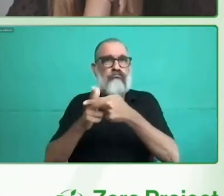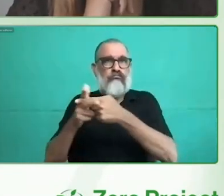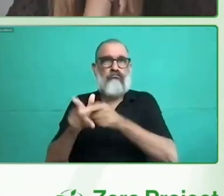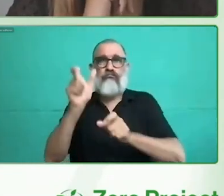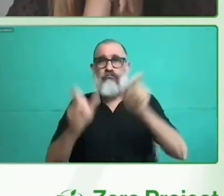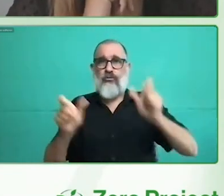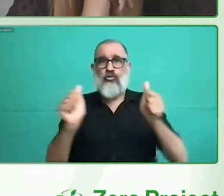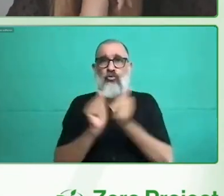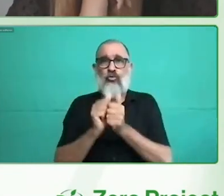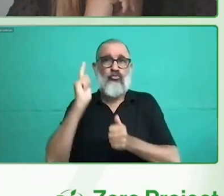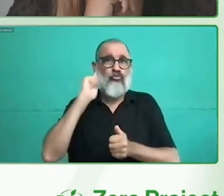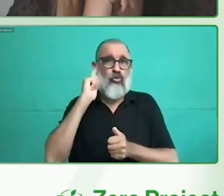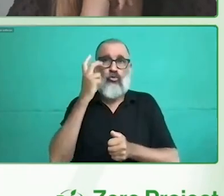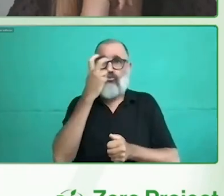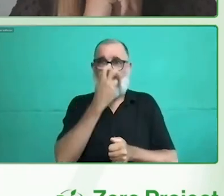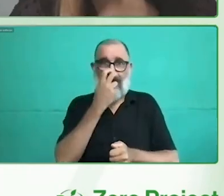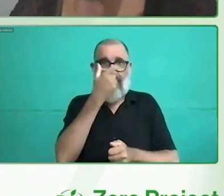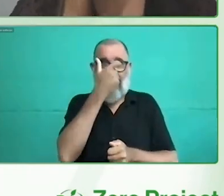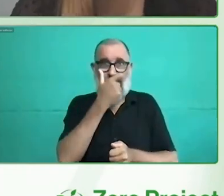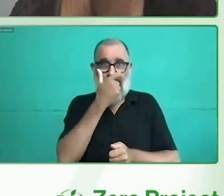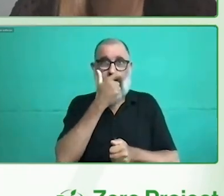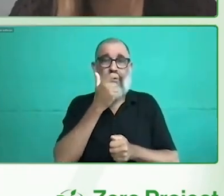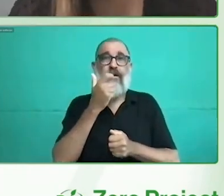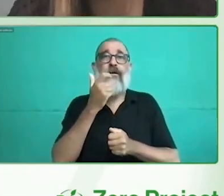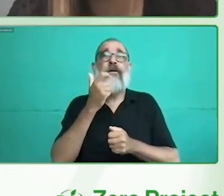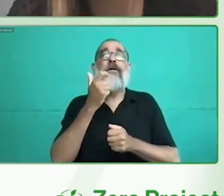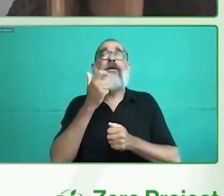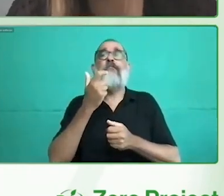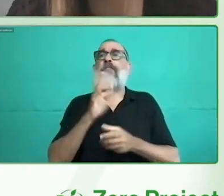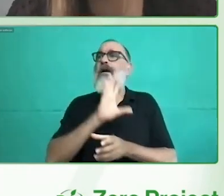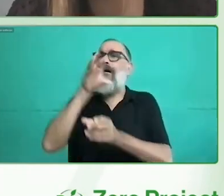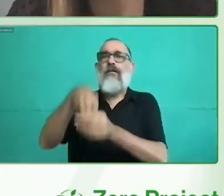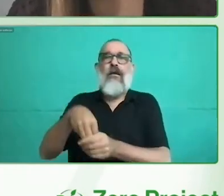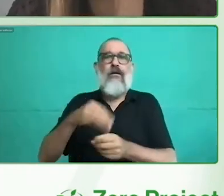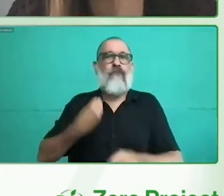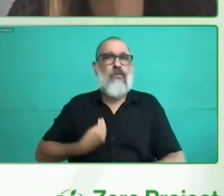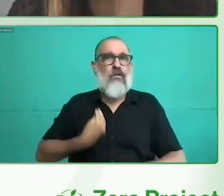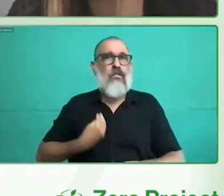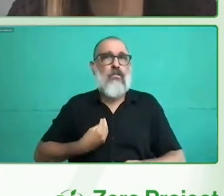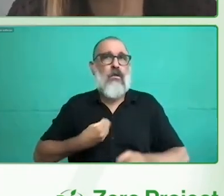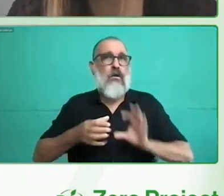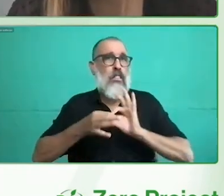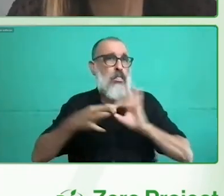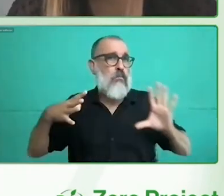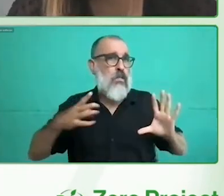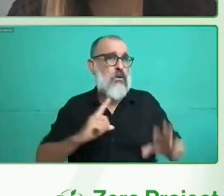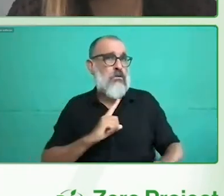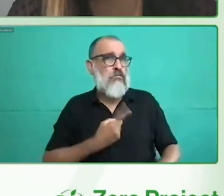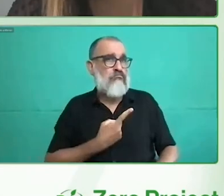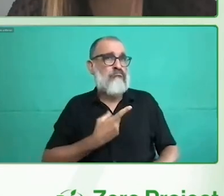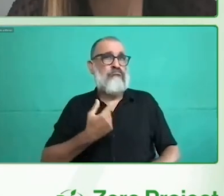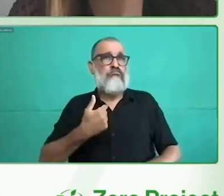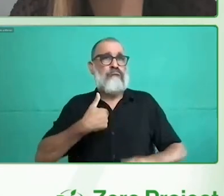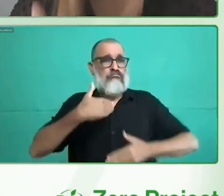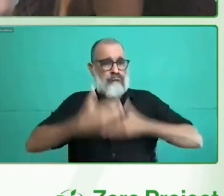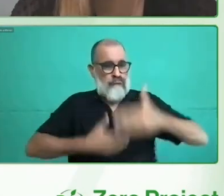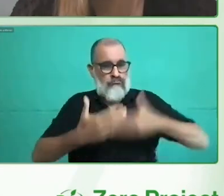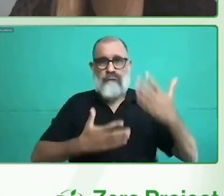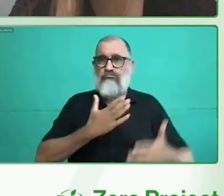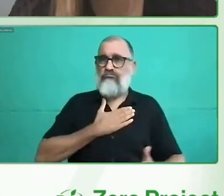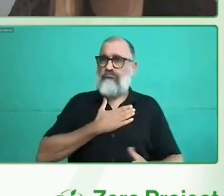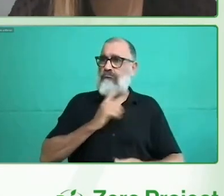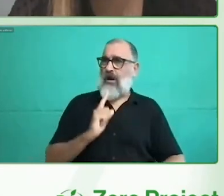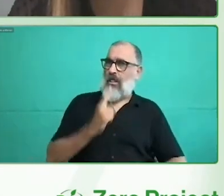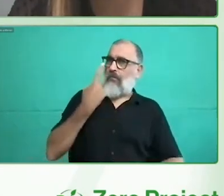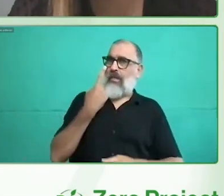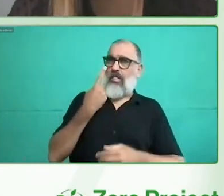la Vida como programa posibilita a los jóvenes con sordoceguera realizar una actividad económica?